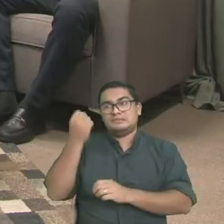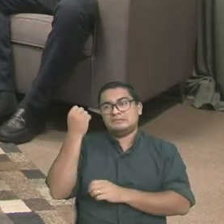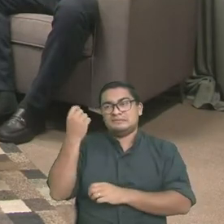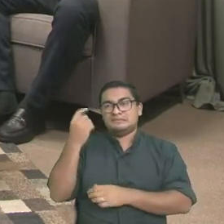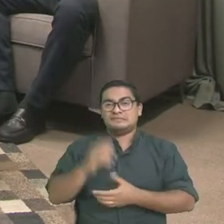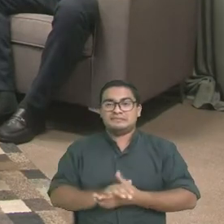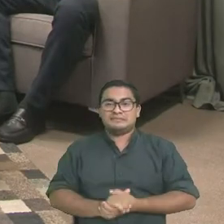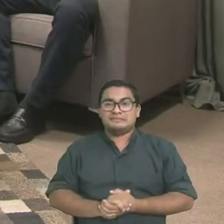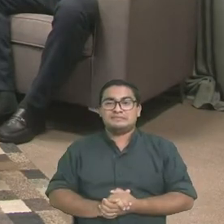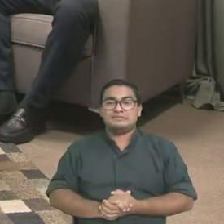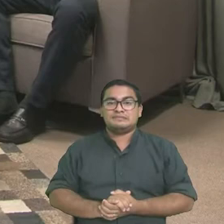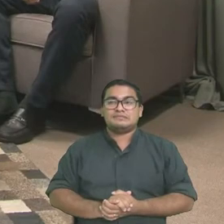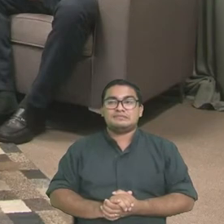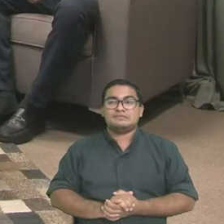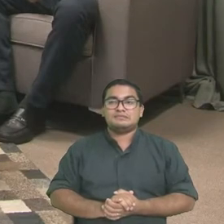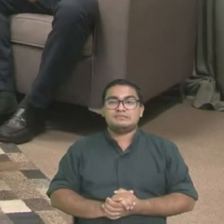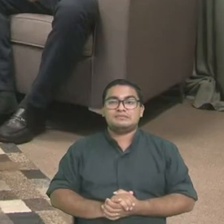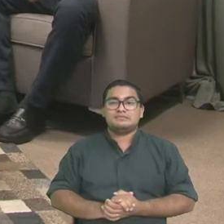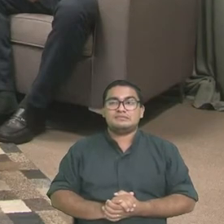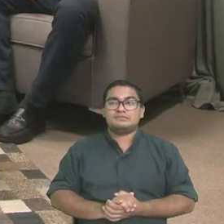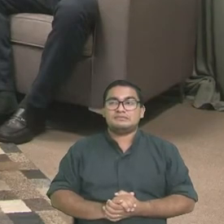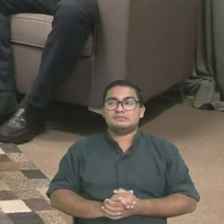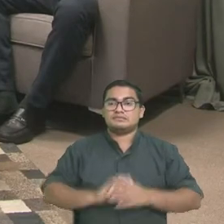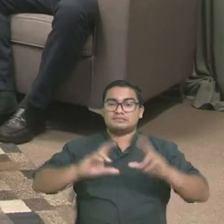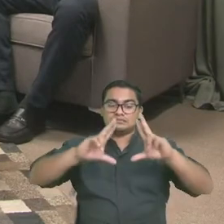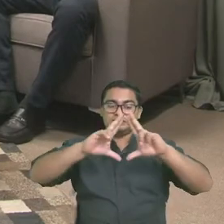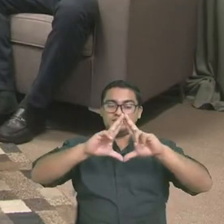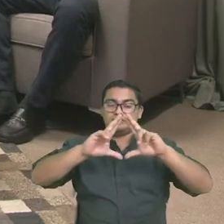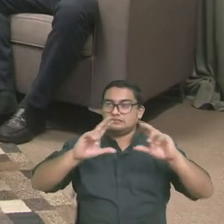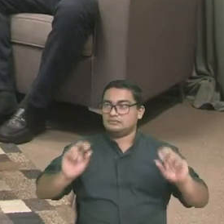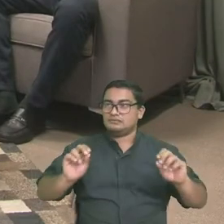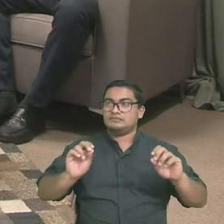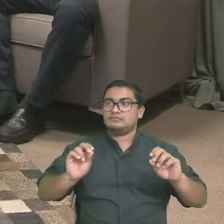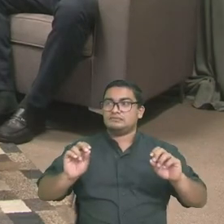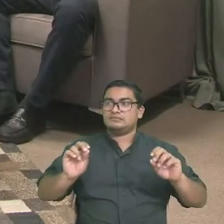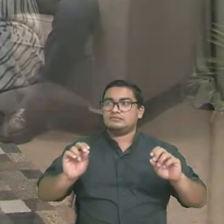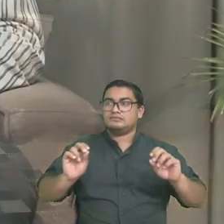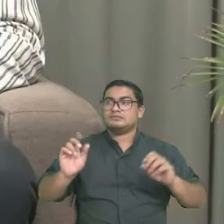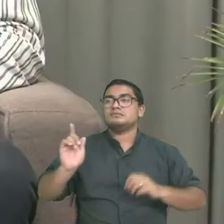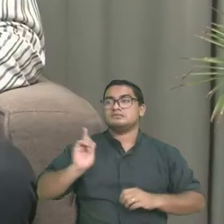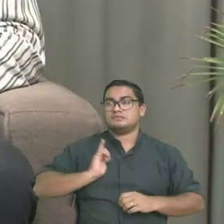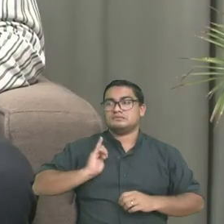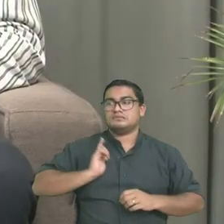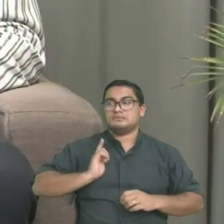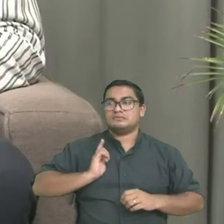mira, concreto, Nicaragua tiene un récord